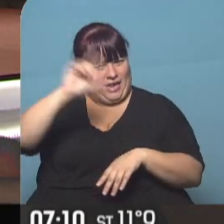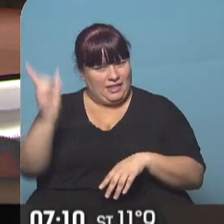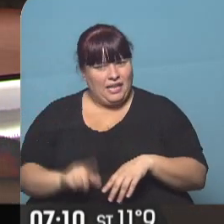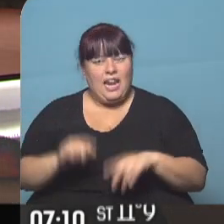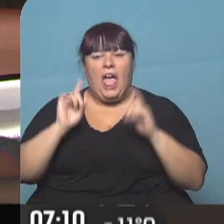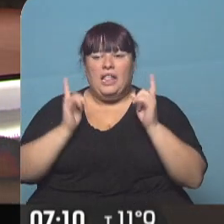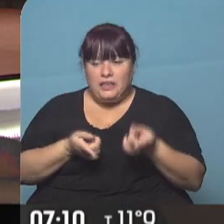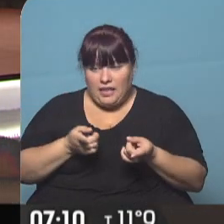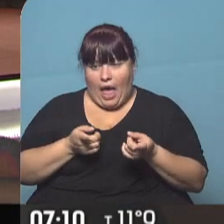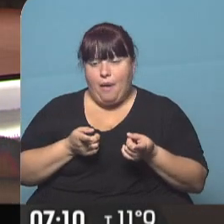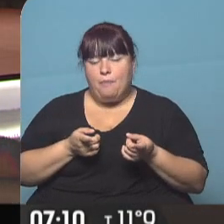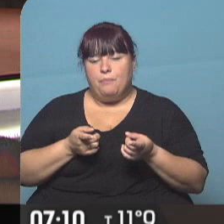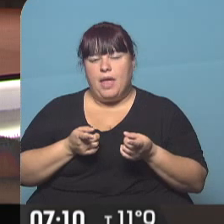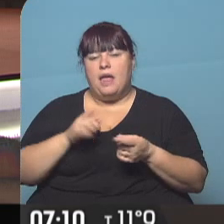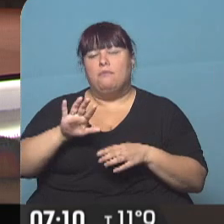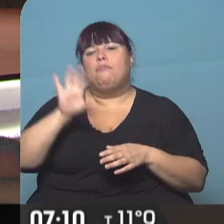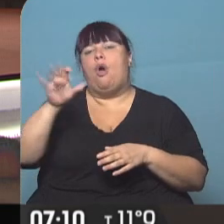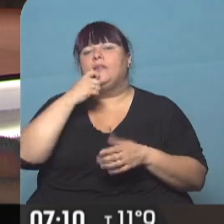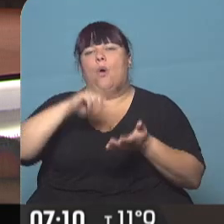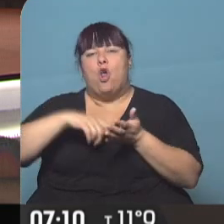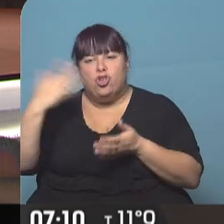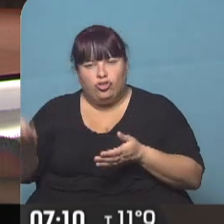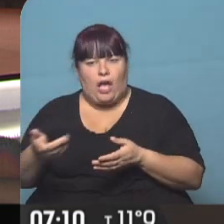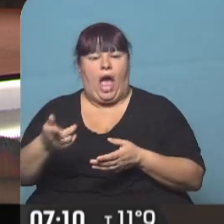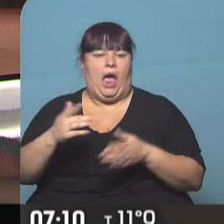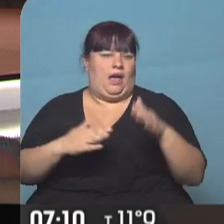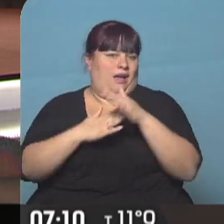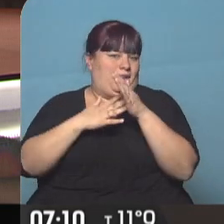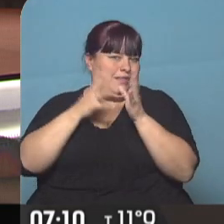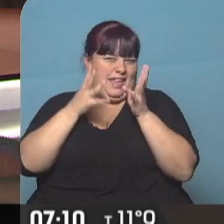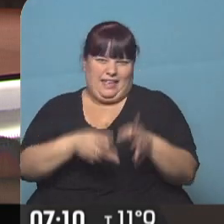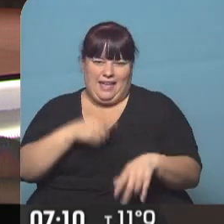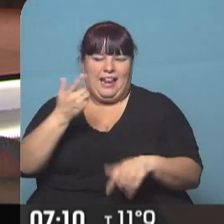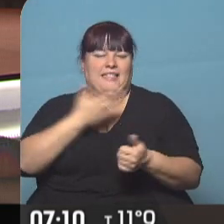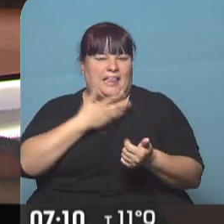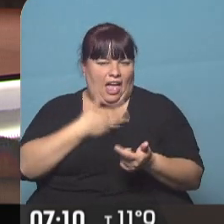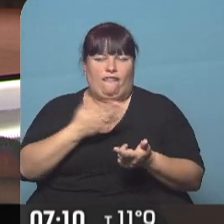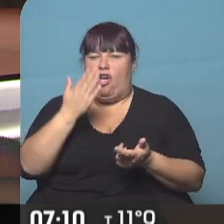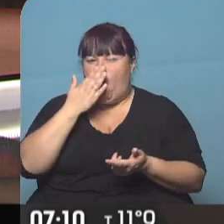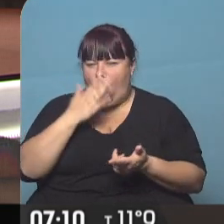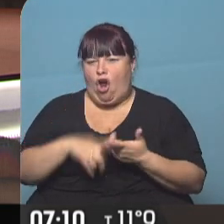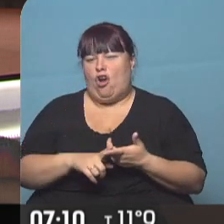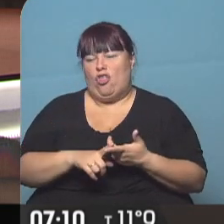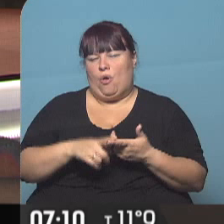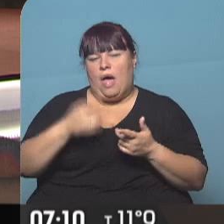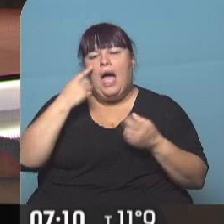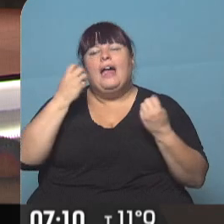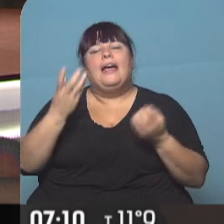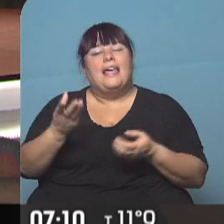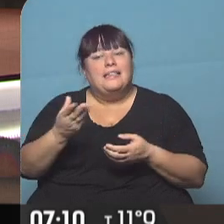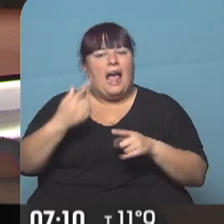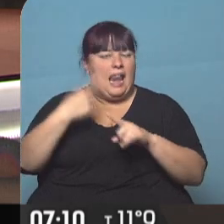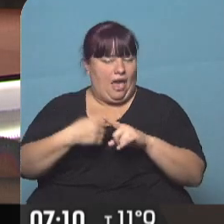Argentina, sino en provincias como la de Buenos Aires, la madre de todas las batallas, Santa Fe, Córdoba. Veamos lo que fue